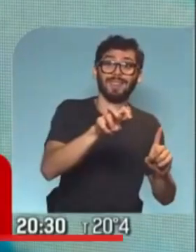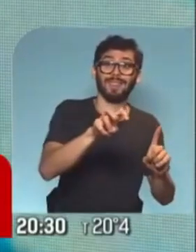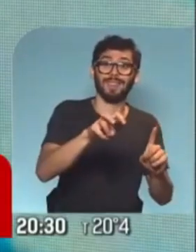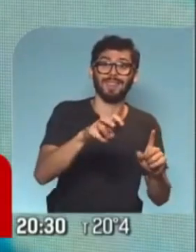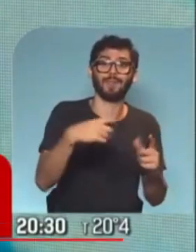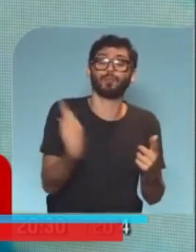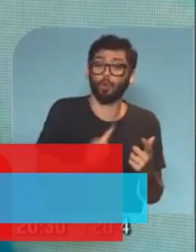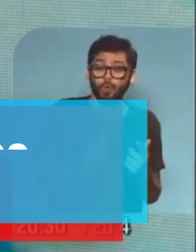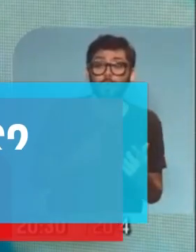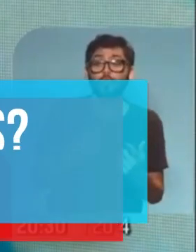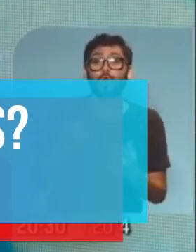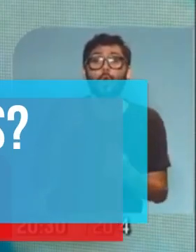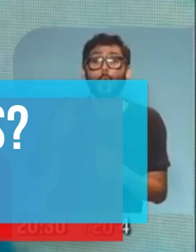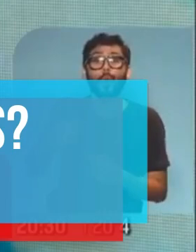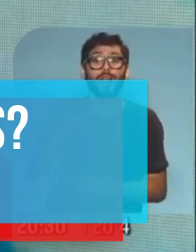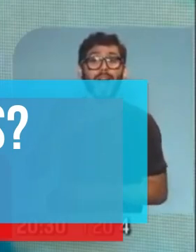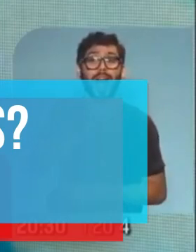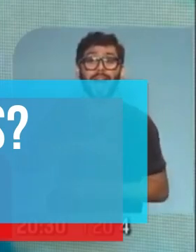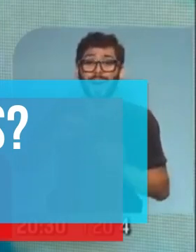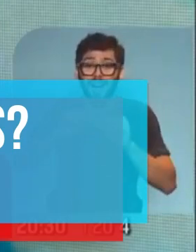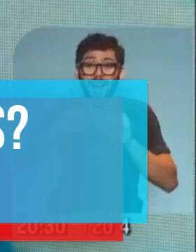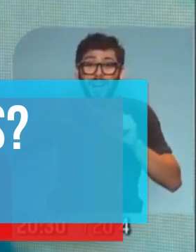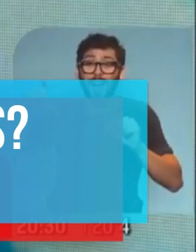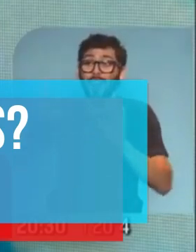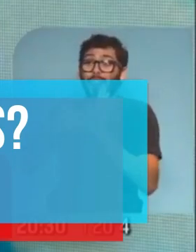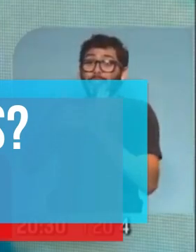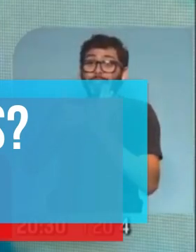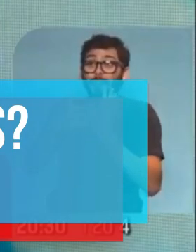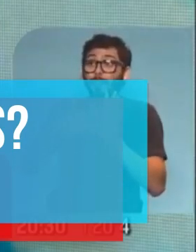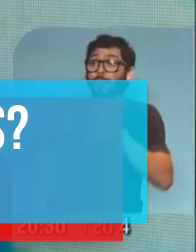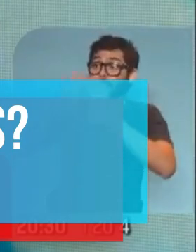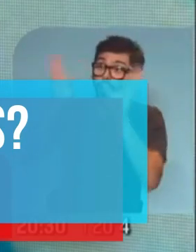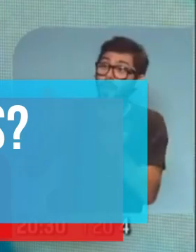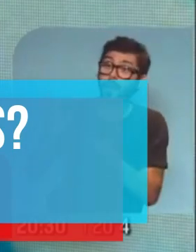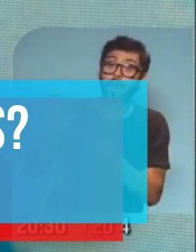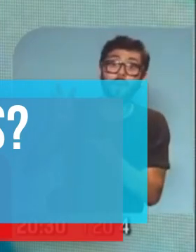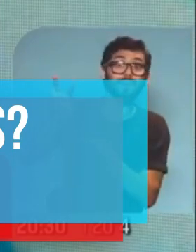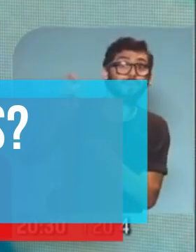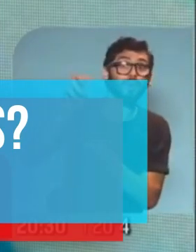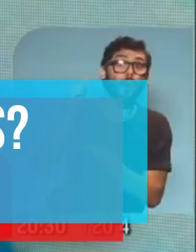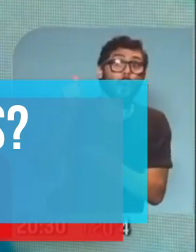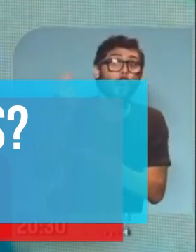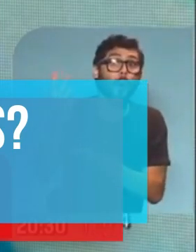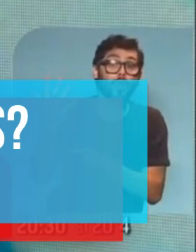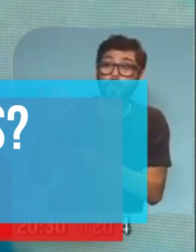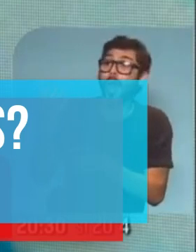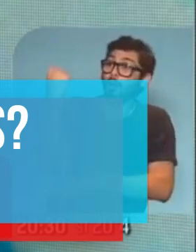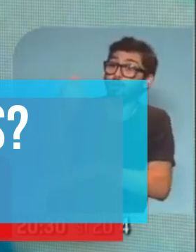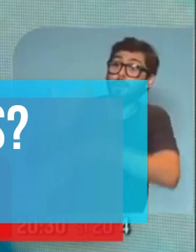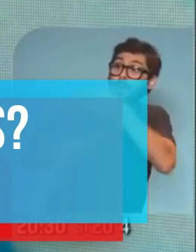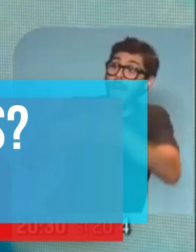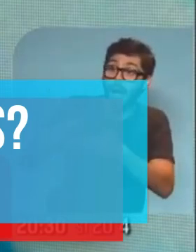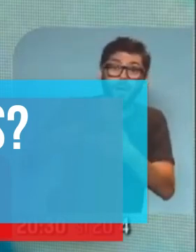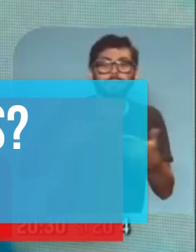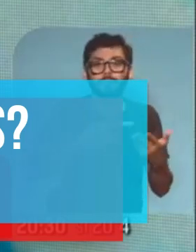fue confirmado sin embargo todas las personas que fueron alcanzadas con anterioridad pueden mantener actualizados sus datos